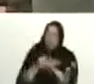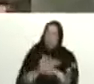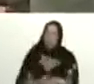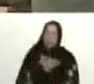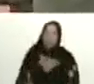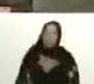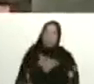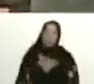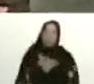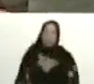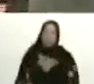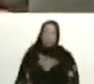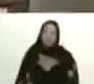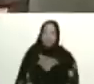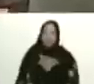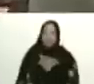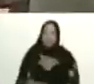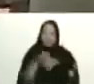¿Estoy bien así?